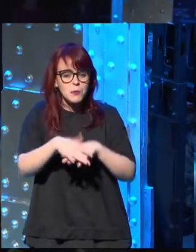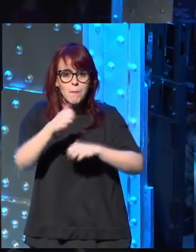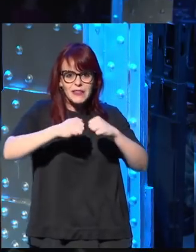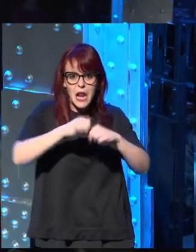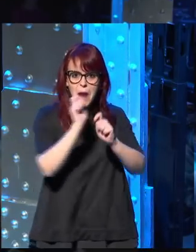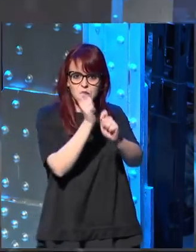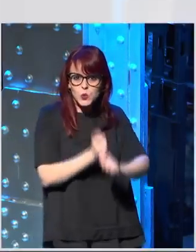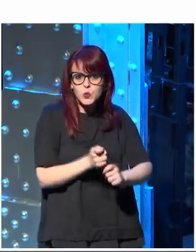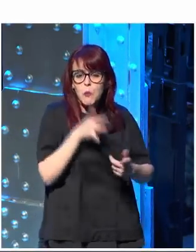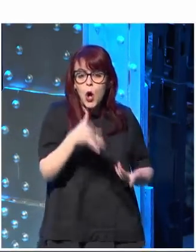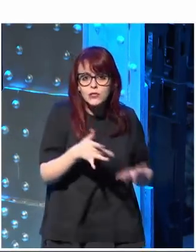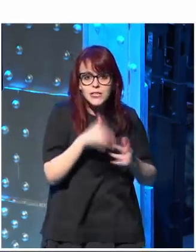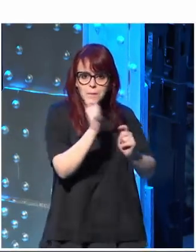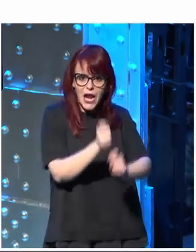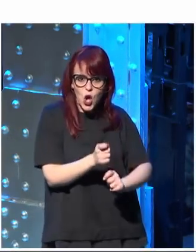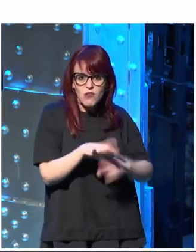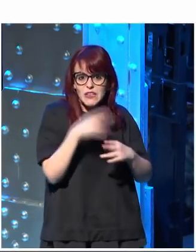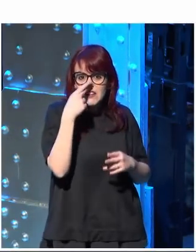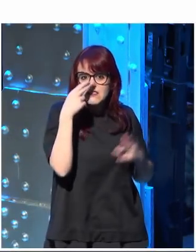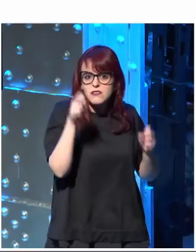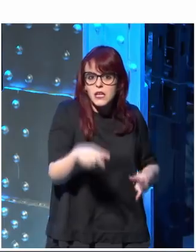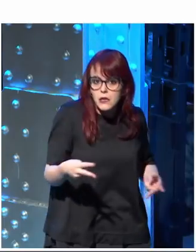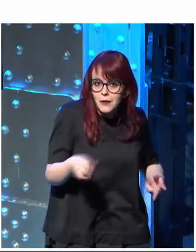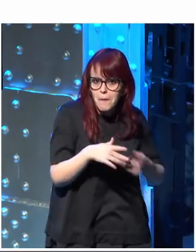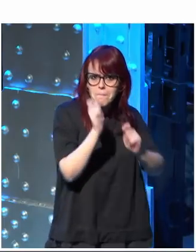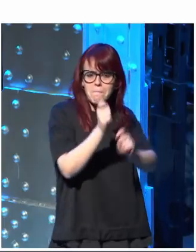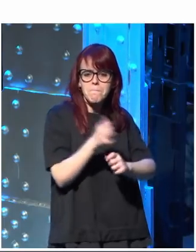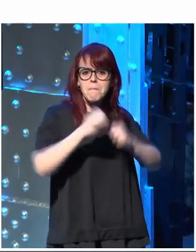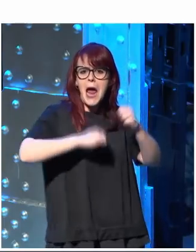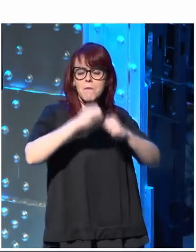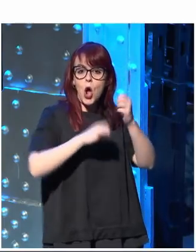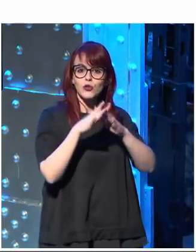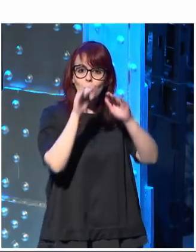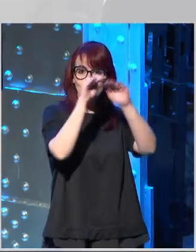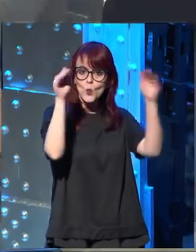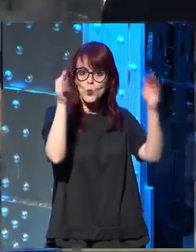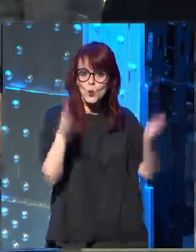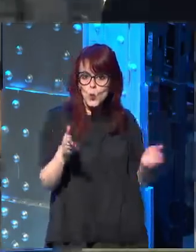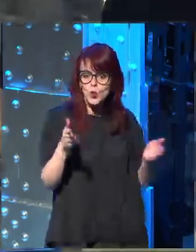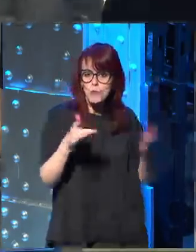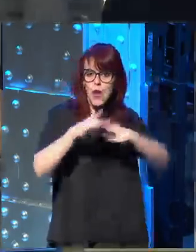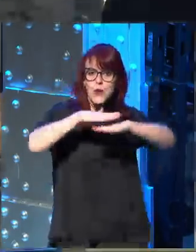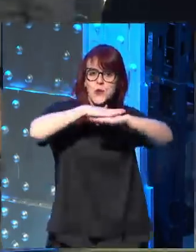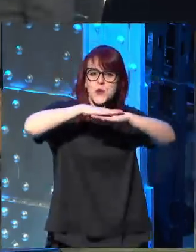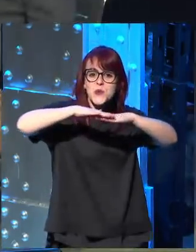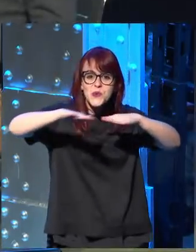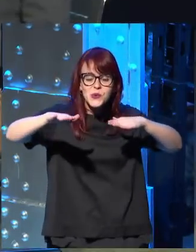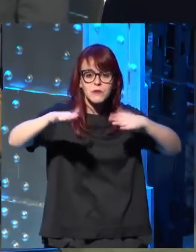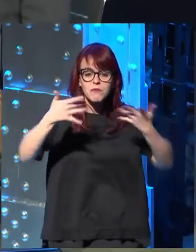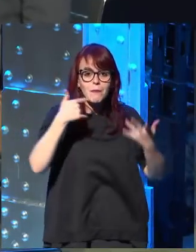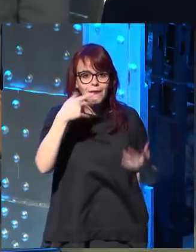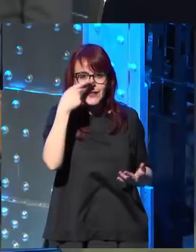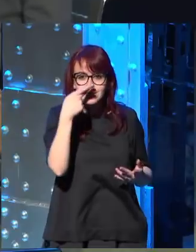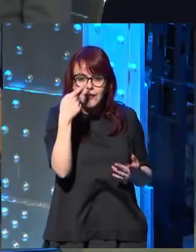para la escultura? Dice, si el mármol no tiene ningún interés, el mármol es todo regular, liso, no tiene, lo